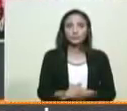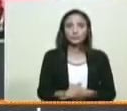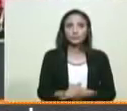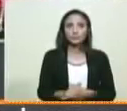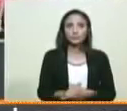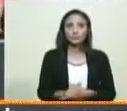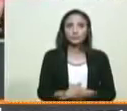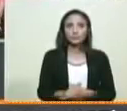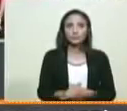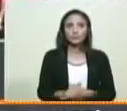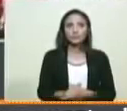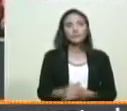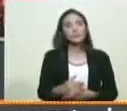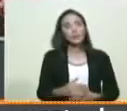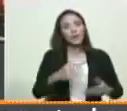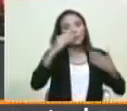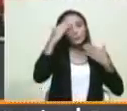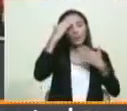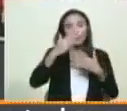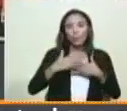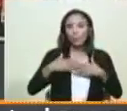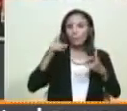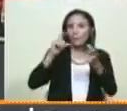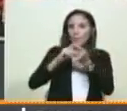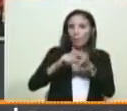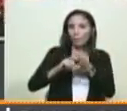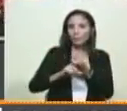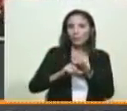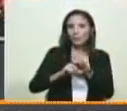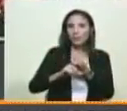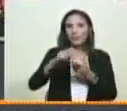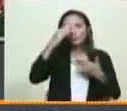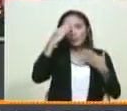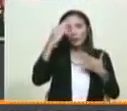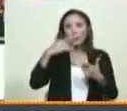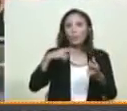Cilia, saludo a Cilia Flores, primera combatiente.